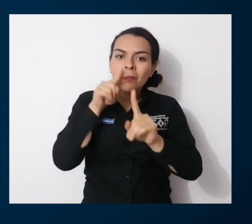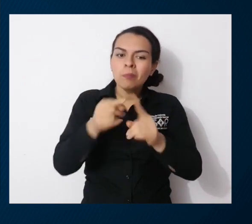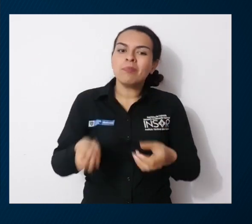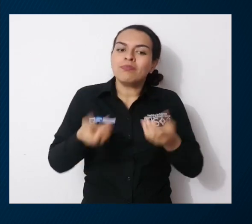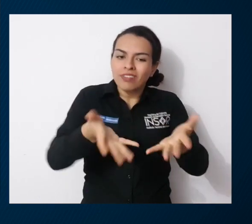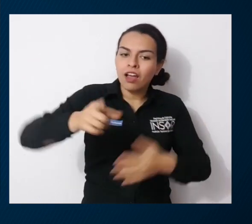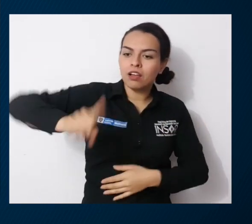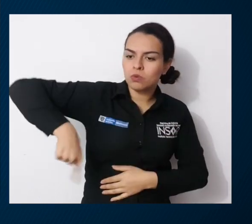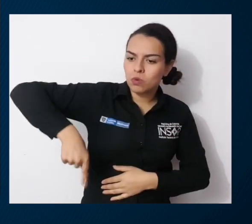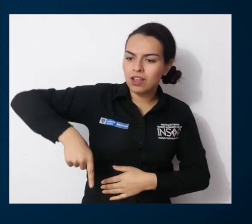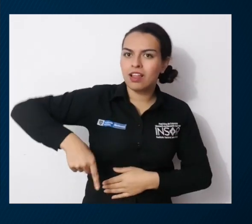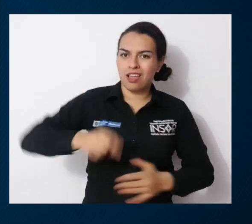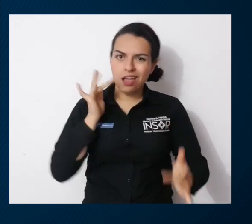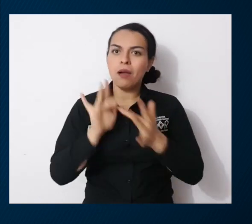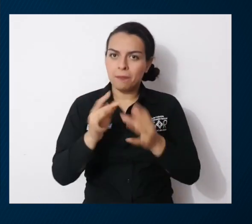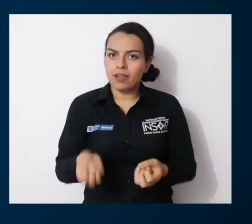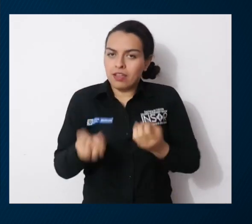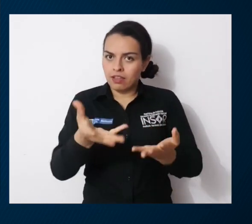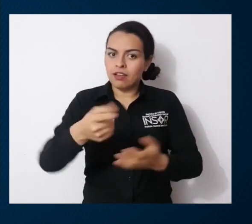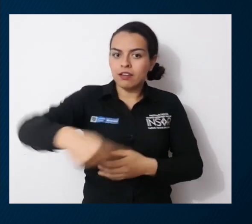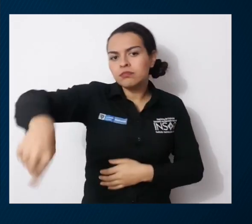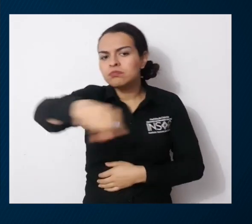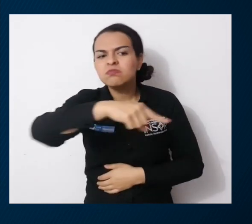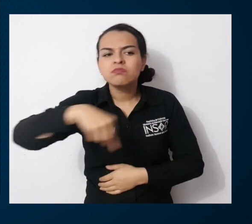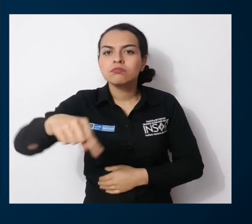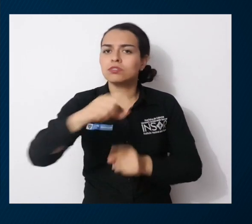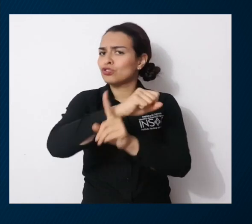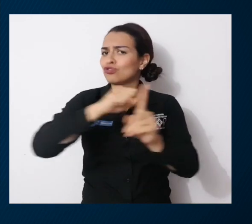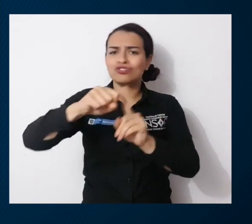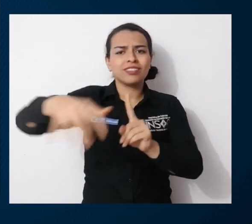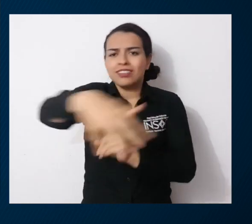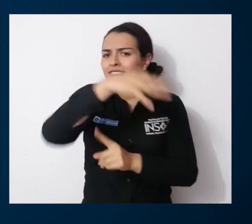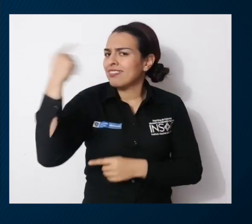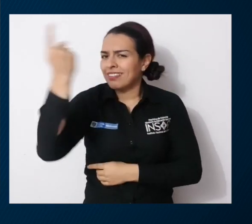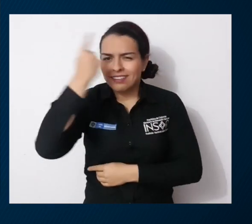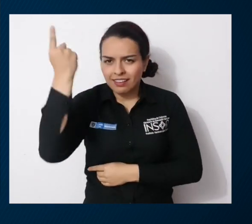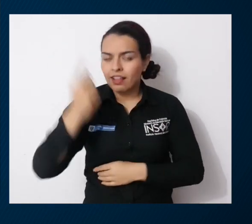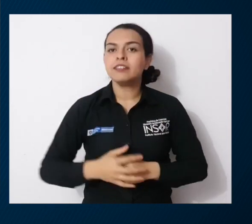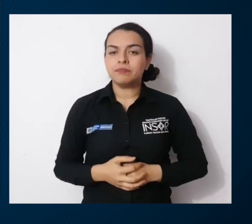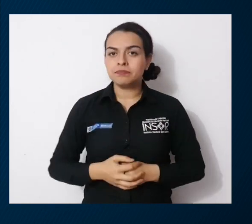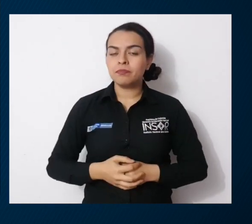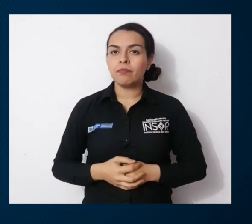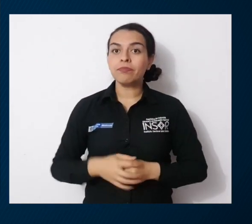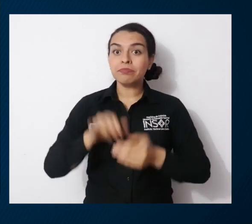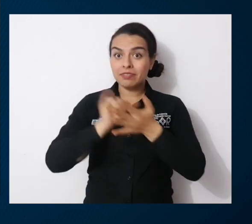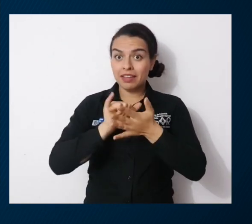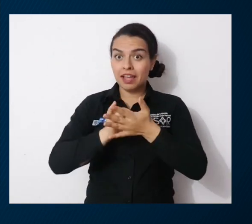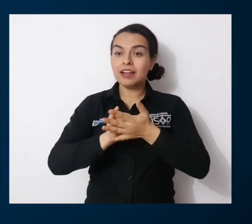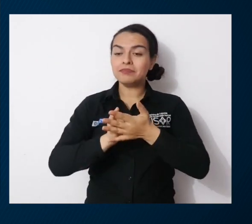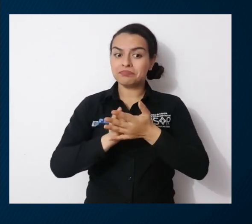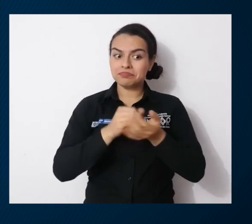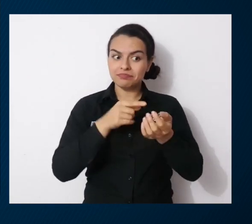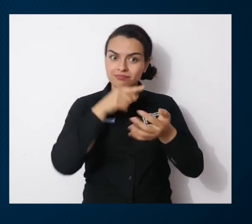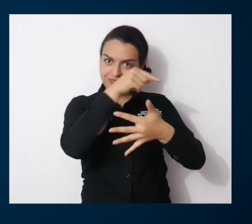la escuela o de este medio a toda la sociedad en general. Bueno, con esas